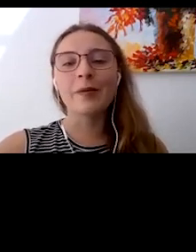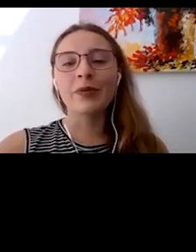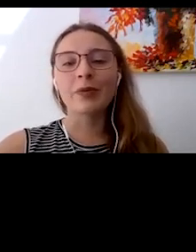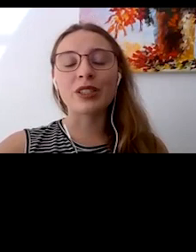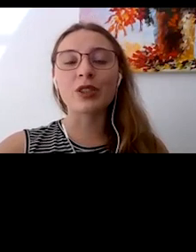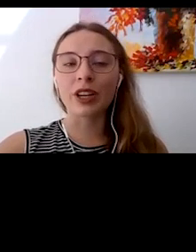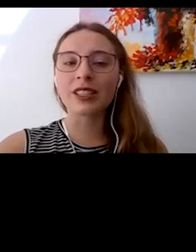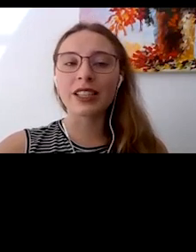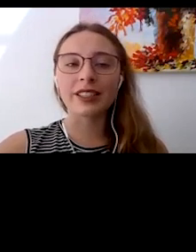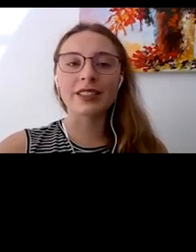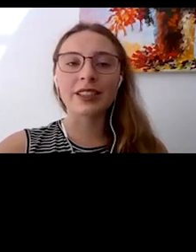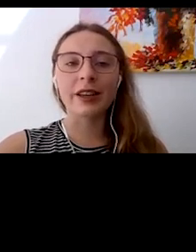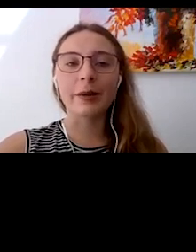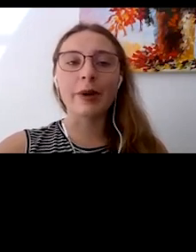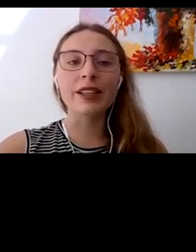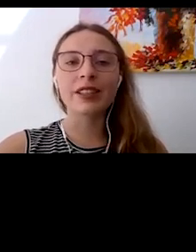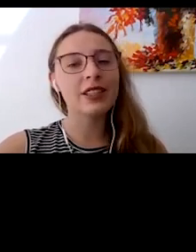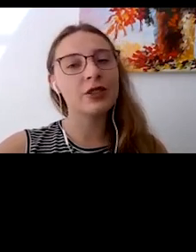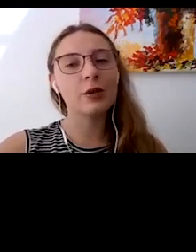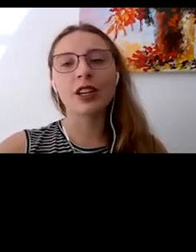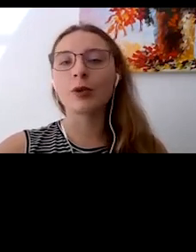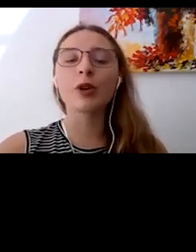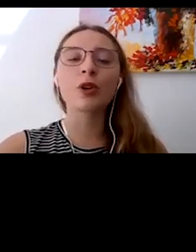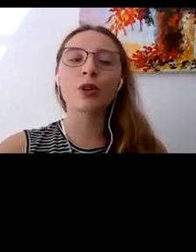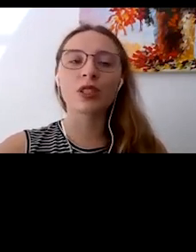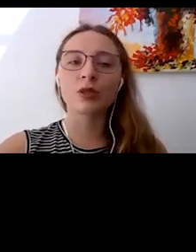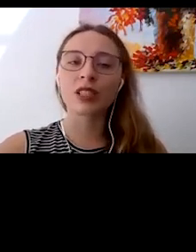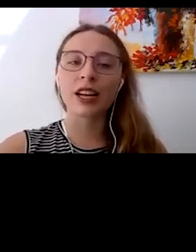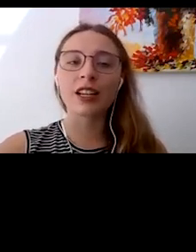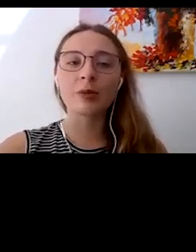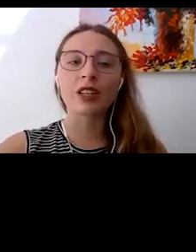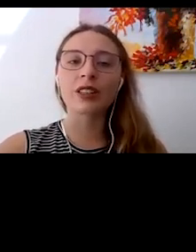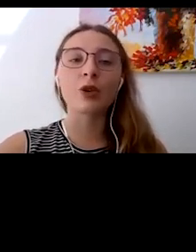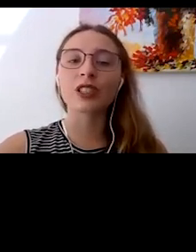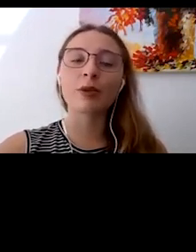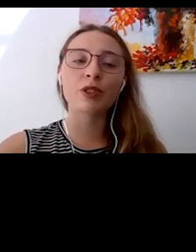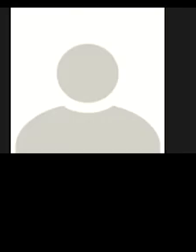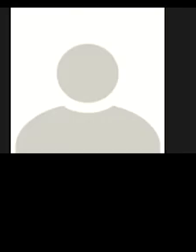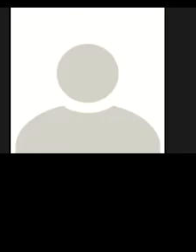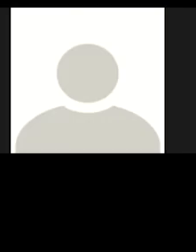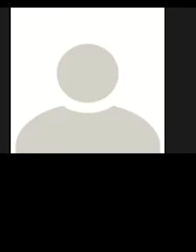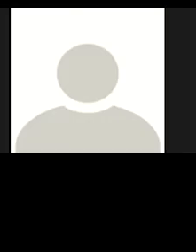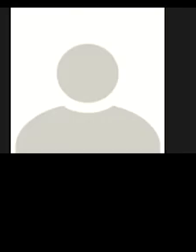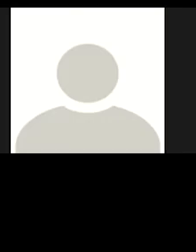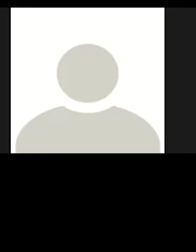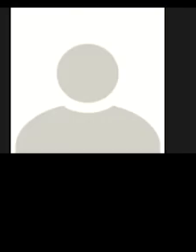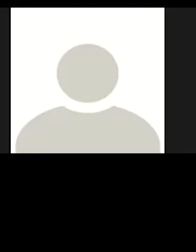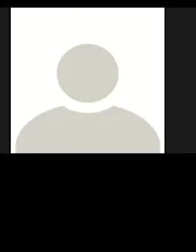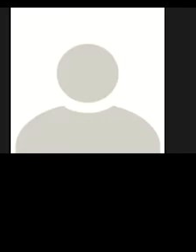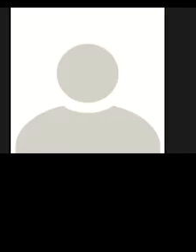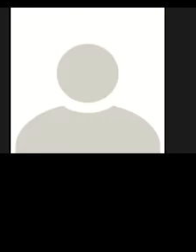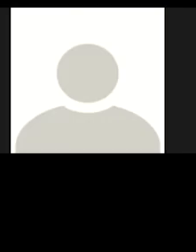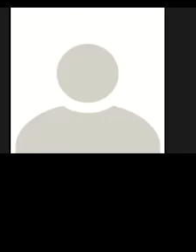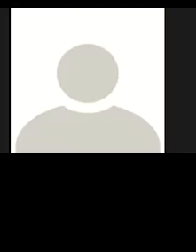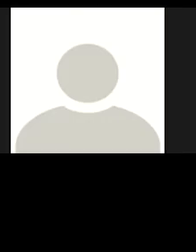que pues toques base, ya sea con Centro Mexicano Pro Bono o con tus asesores legales, porque te digo, no sería profesional de mi parte decirte, haz esto,